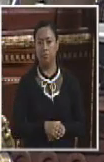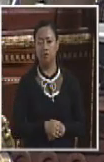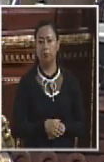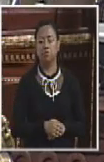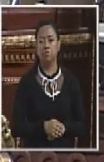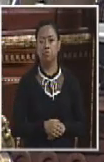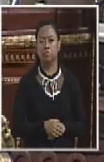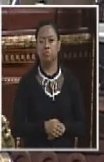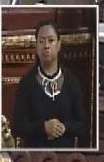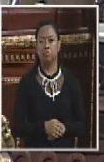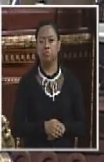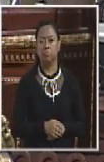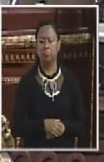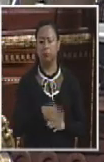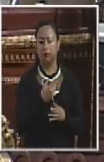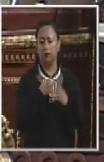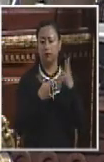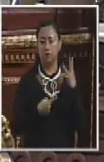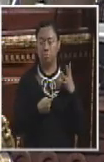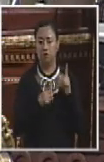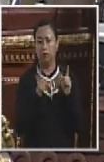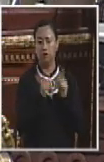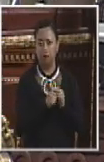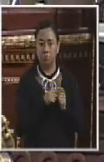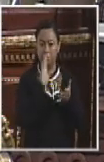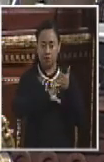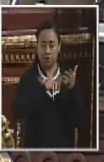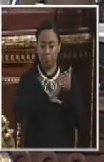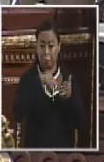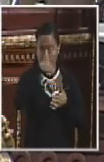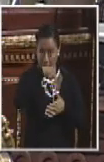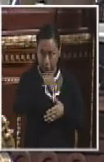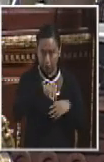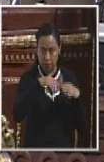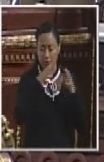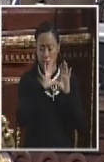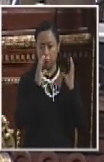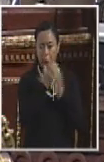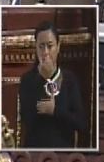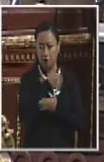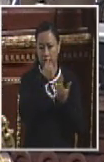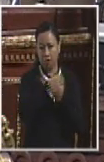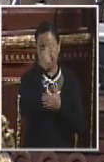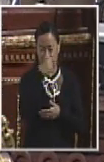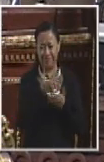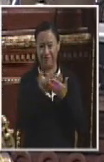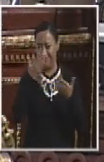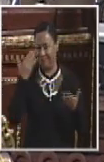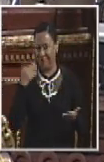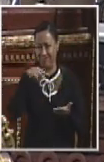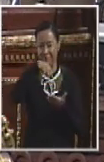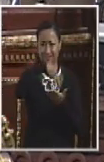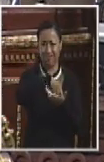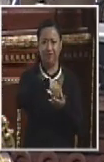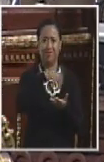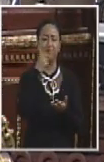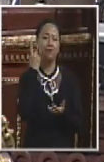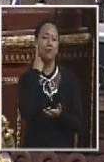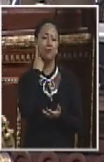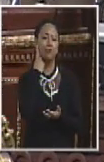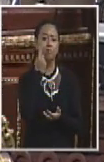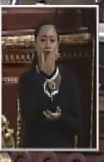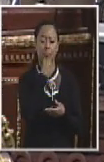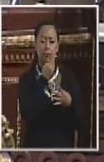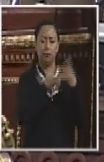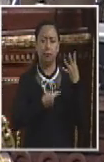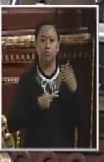la reducción del uso de papel en el Congreso de la Ciudad de México, suscrita por las y los